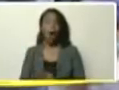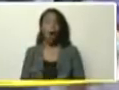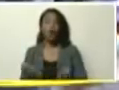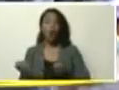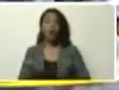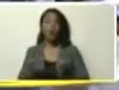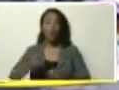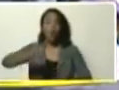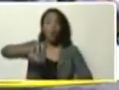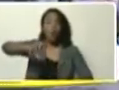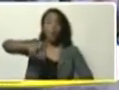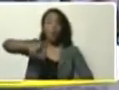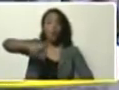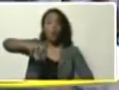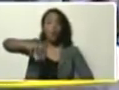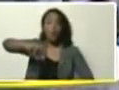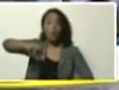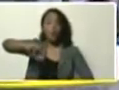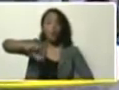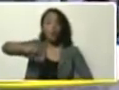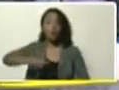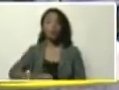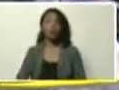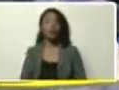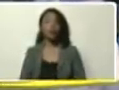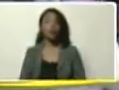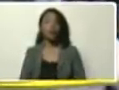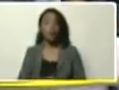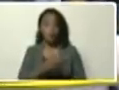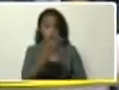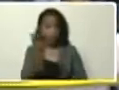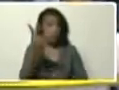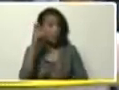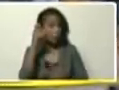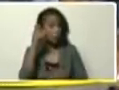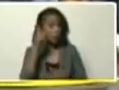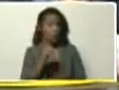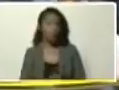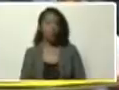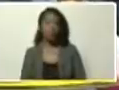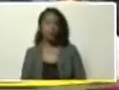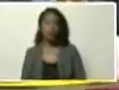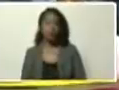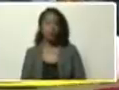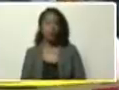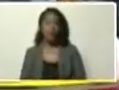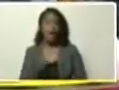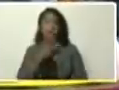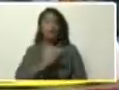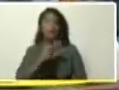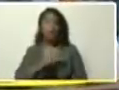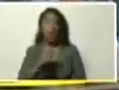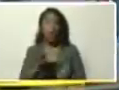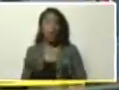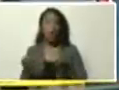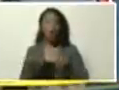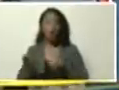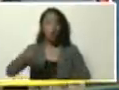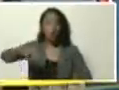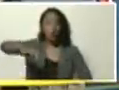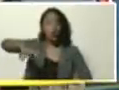la llave de paso. ¿Ustedes me están escuchando? El señor controlaba la llave de